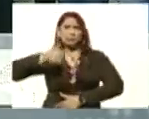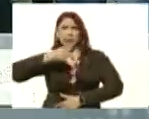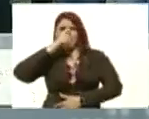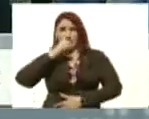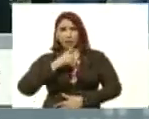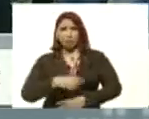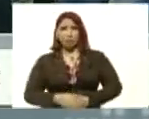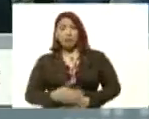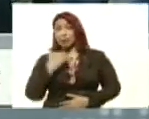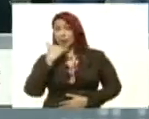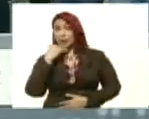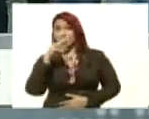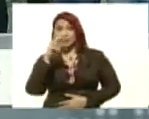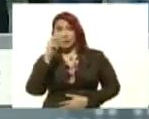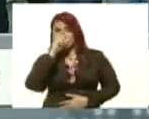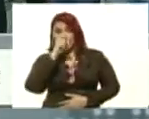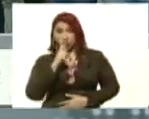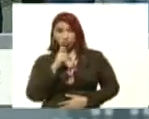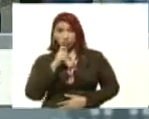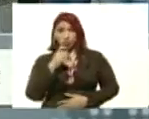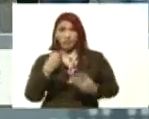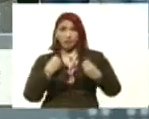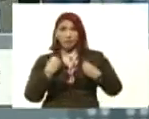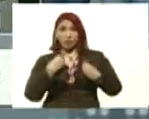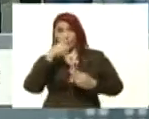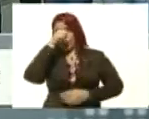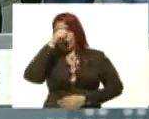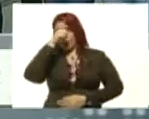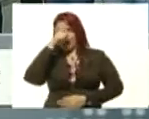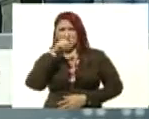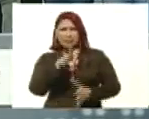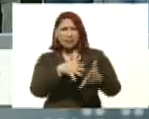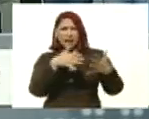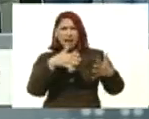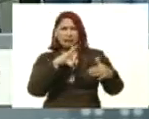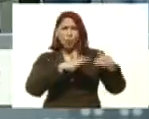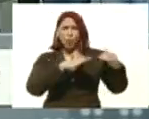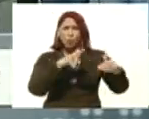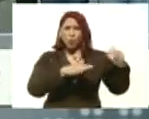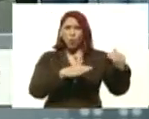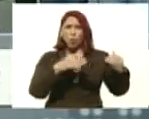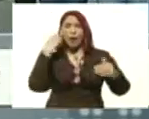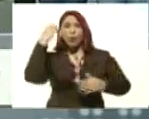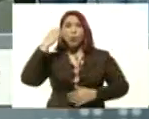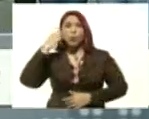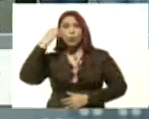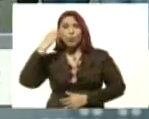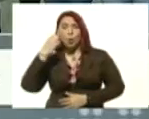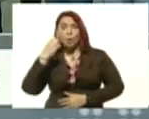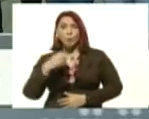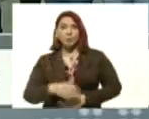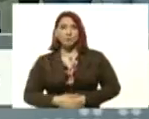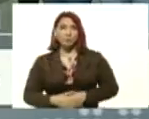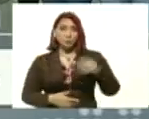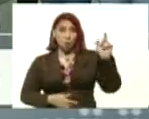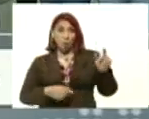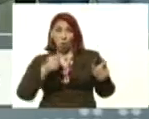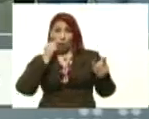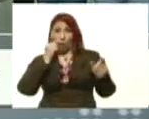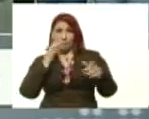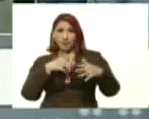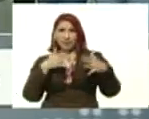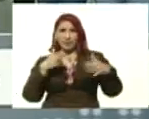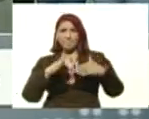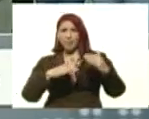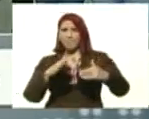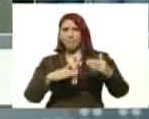tiene casi 20 años en Alemania, es uno de los grandes percusionistas de Europa. Mandingo era el gran percusionista del